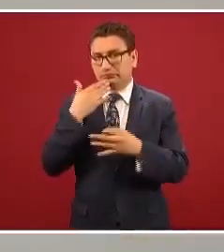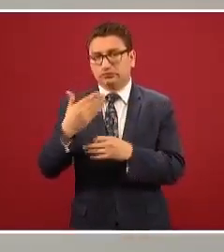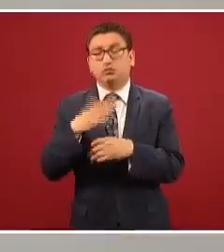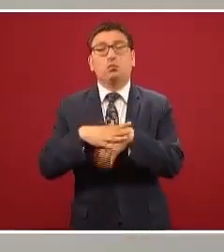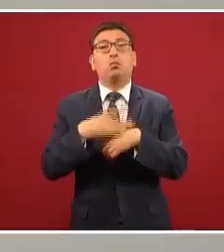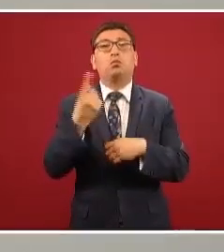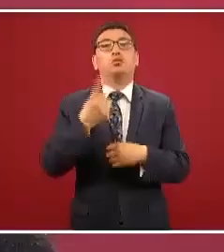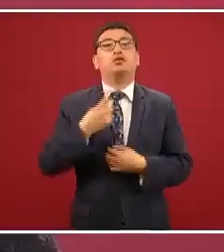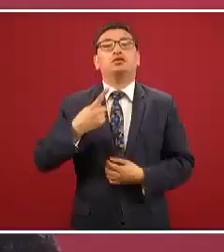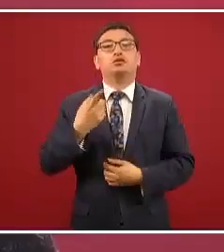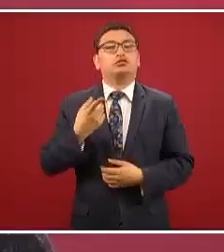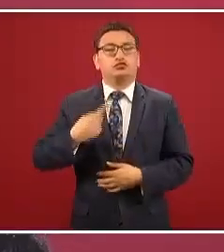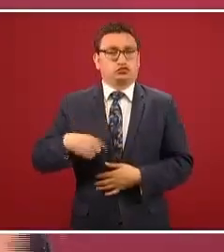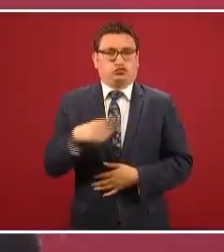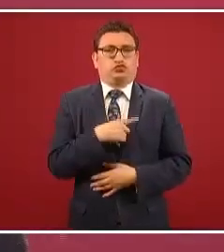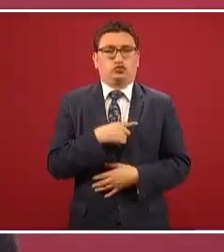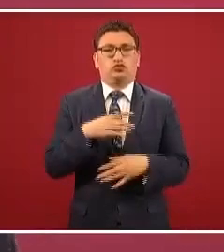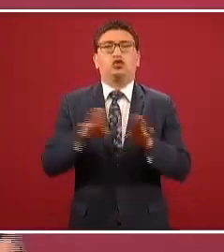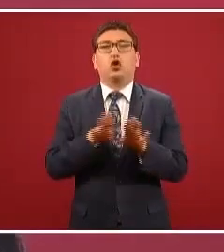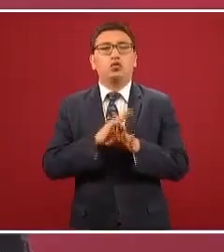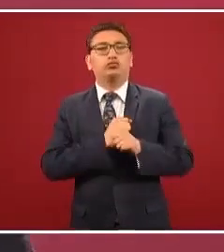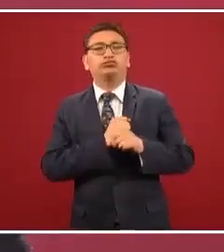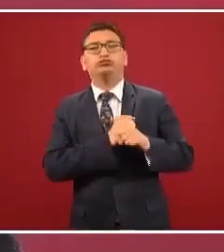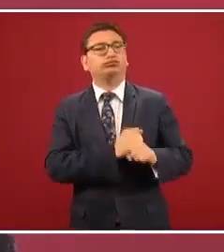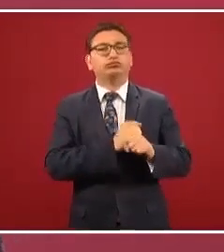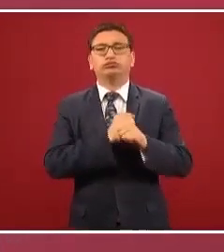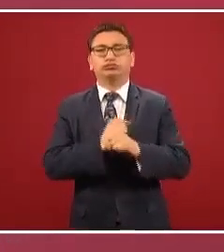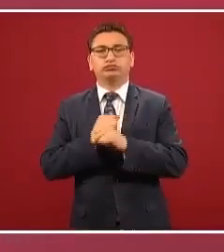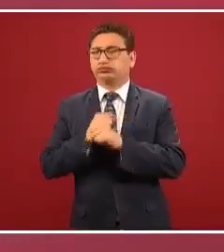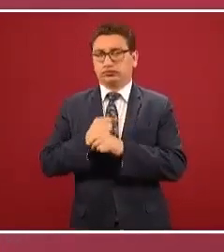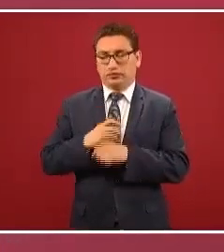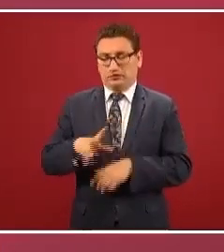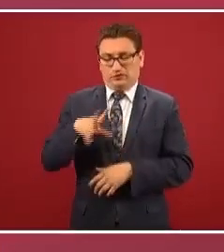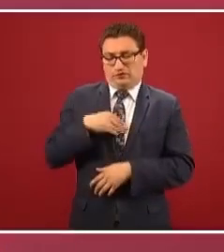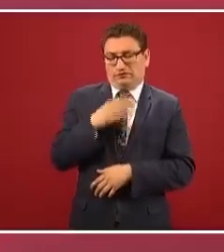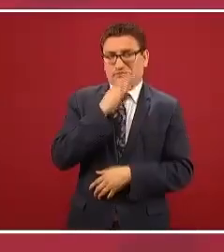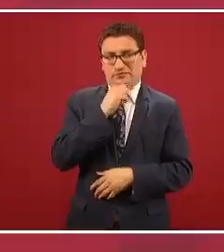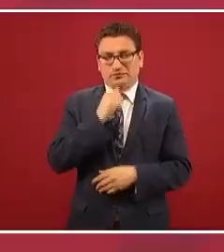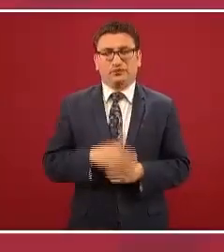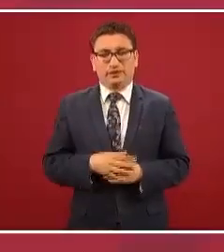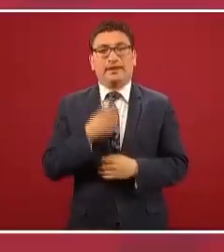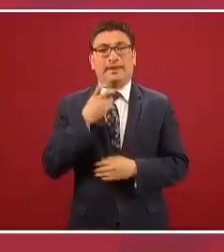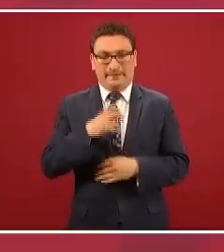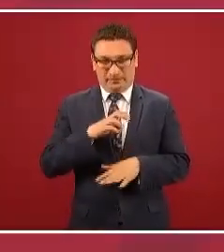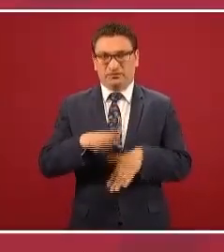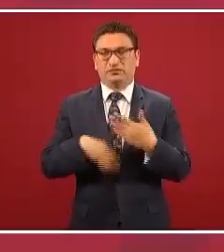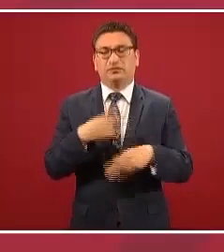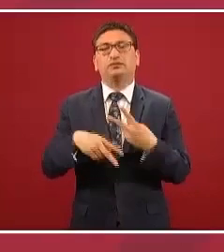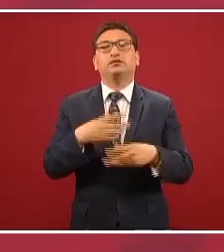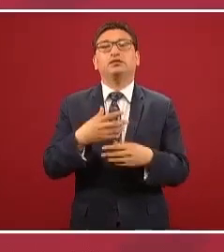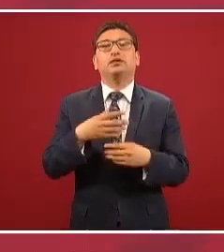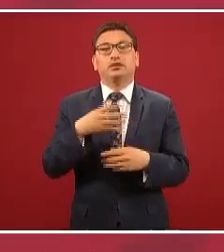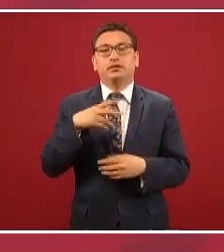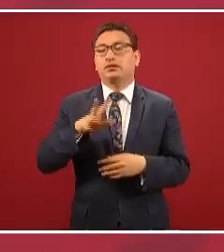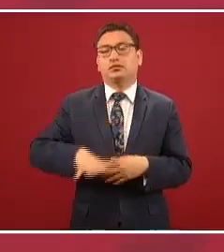porque nos convertiríamos en personas inmunes, en personas que ya no se pueden infectar. Esto es lo que va a pasar en la